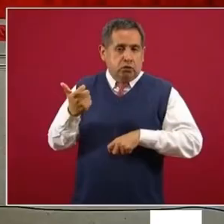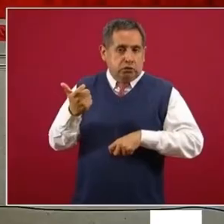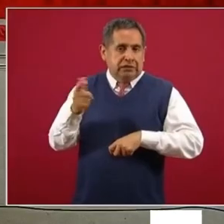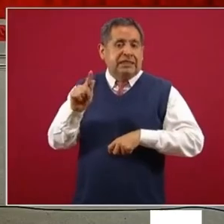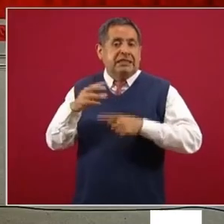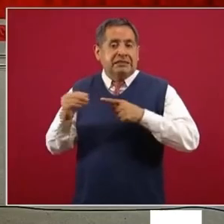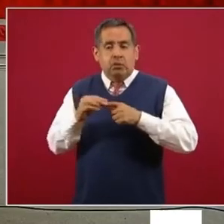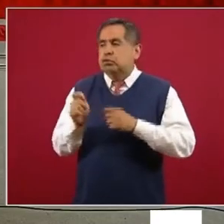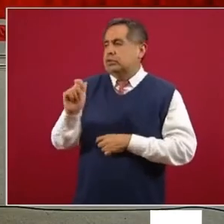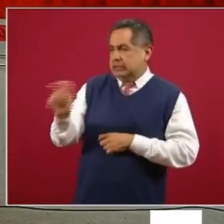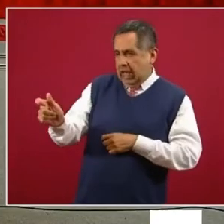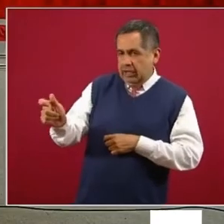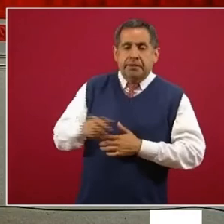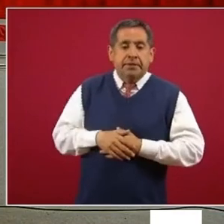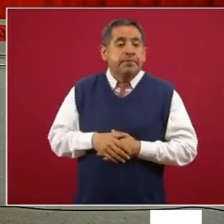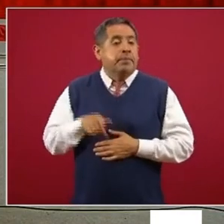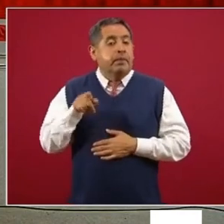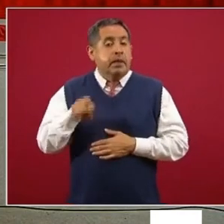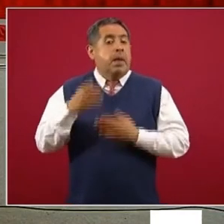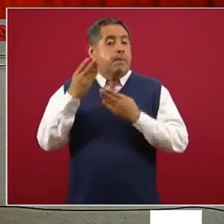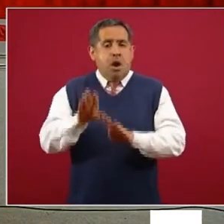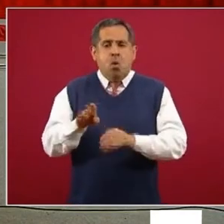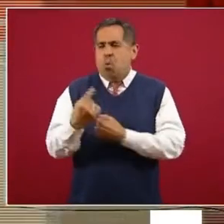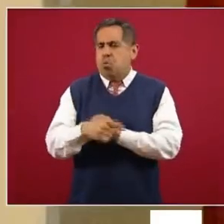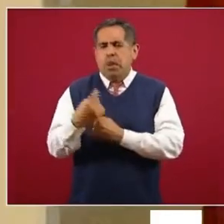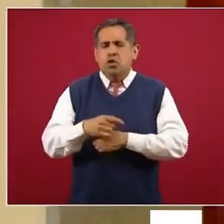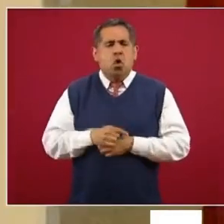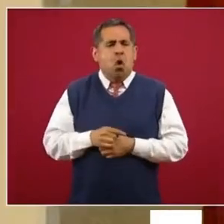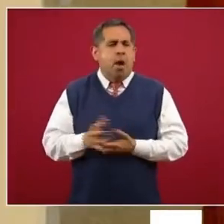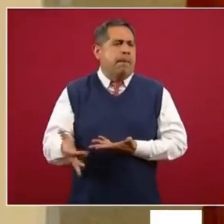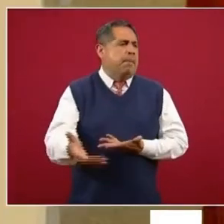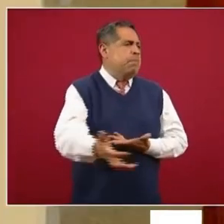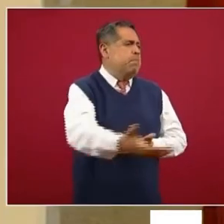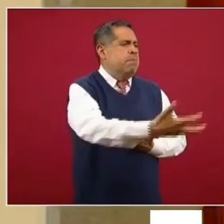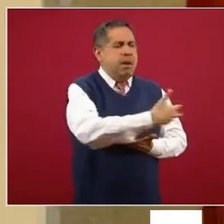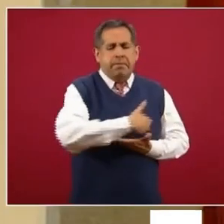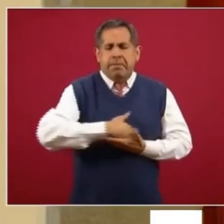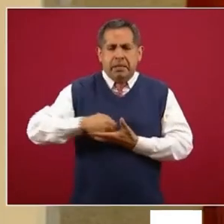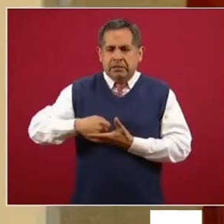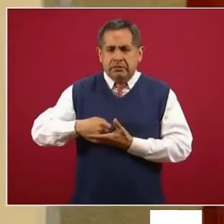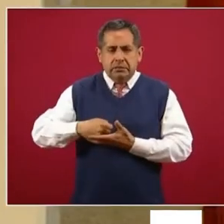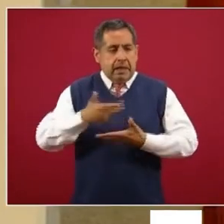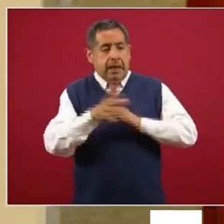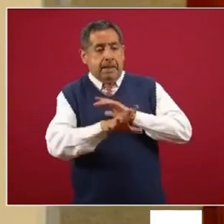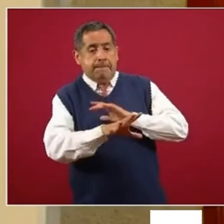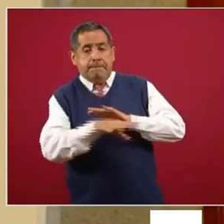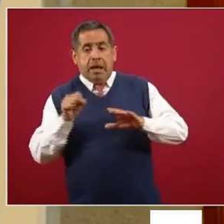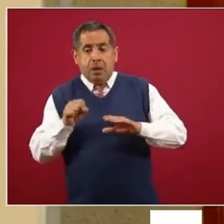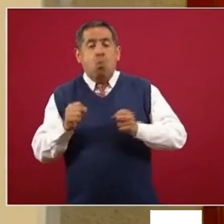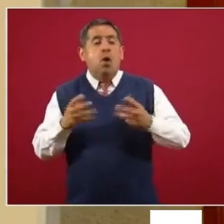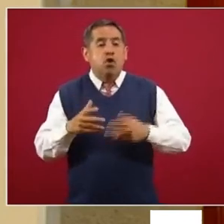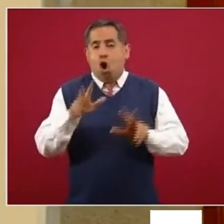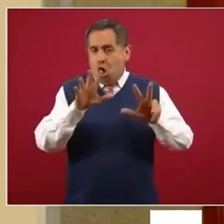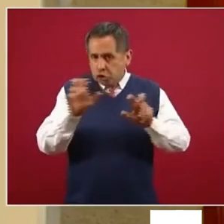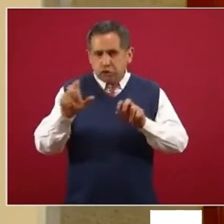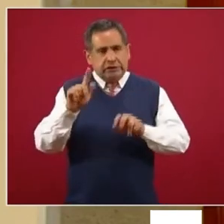$823.70. El banco, en un proceso automatizado, recoge esa cantidad, solo esa cantidad. No, si hay más dinero, no recoge